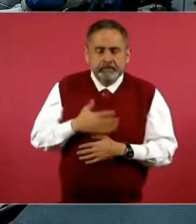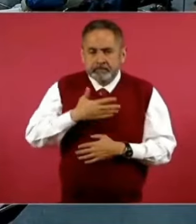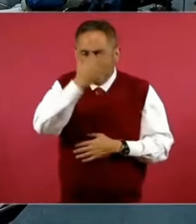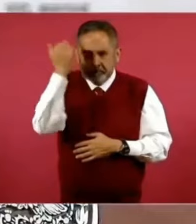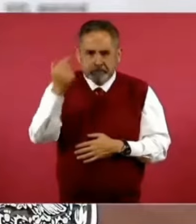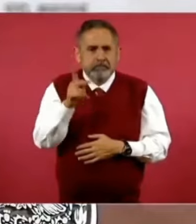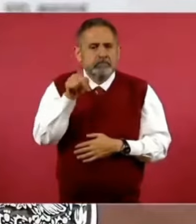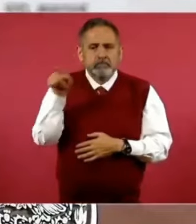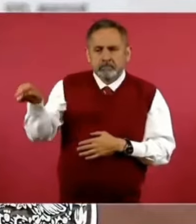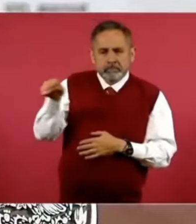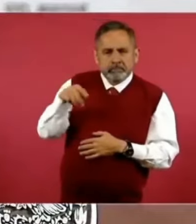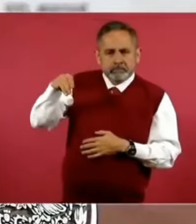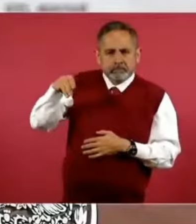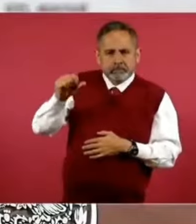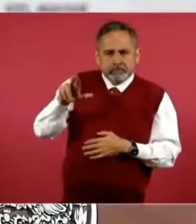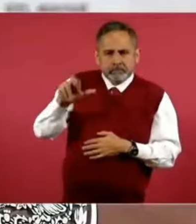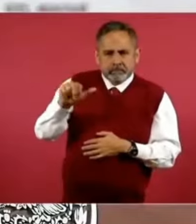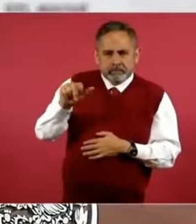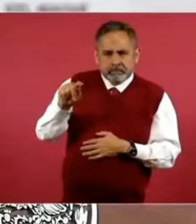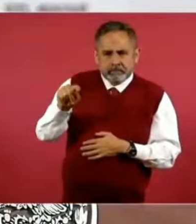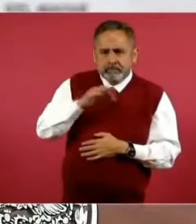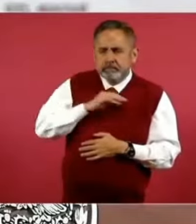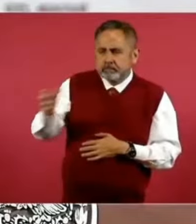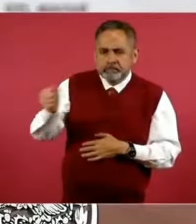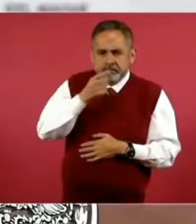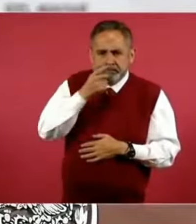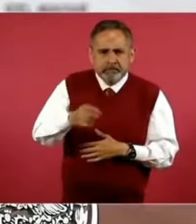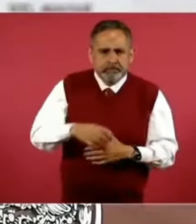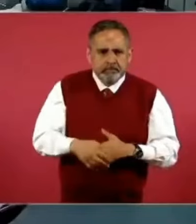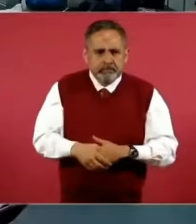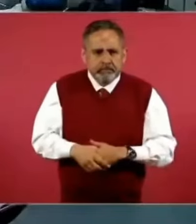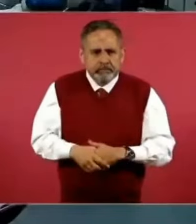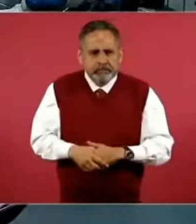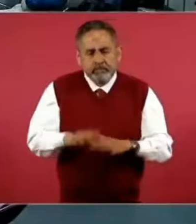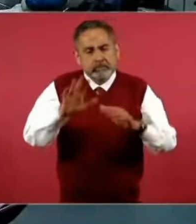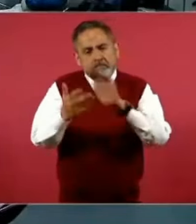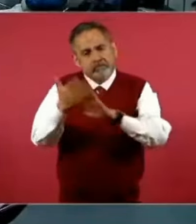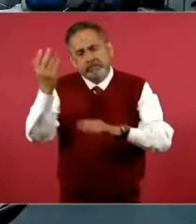sí nos puede decir. Sí. Vámonos ya, ¿no?